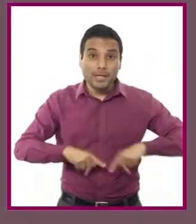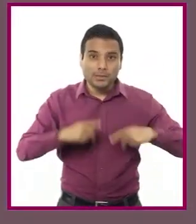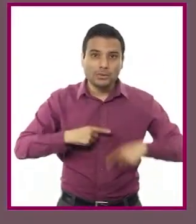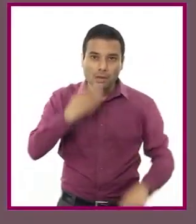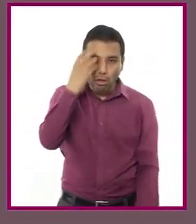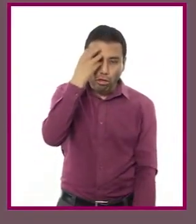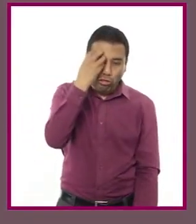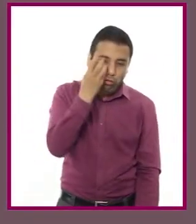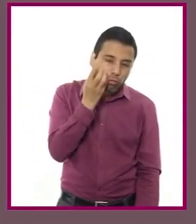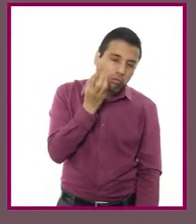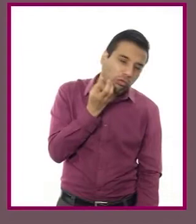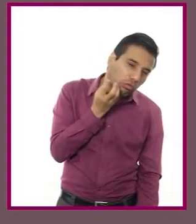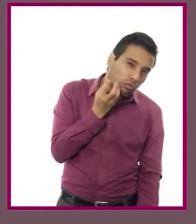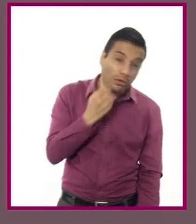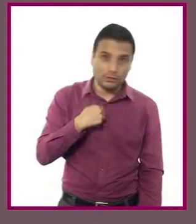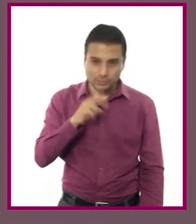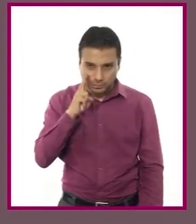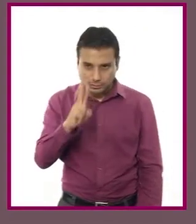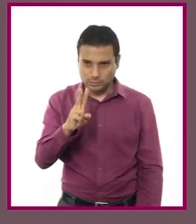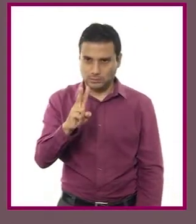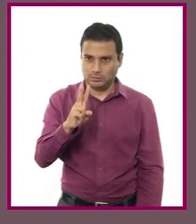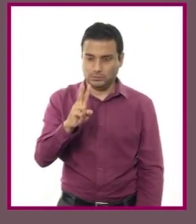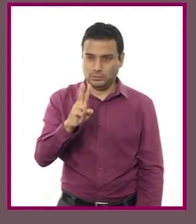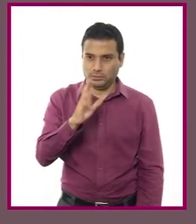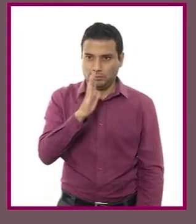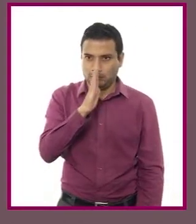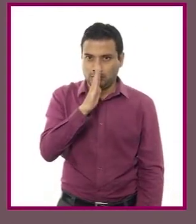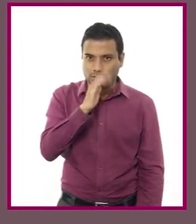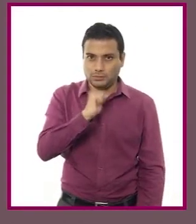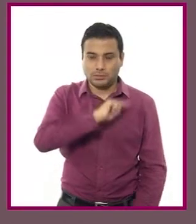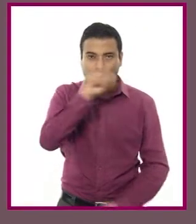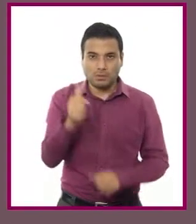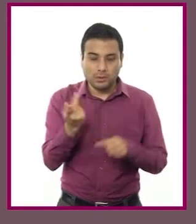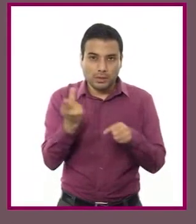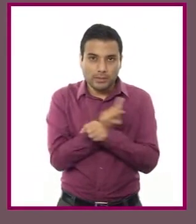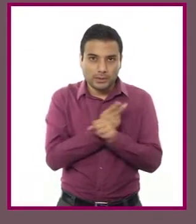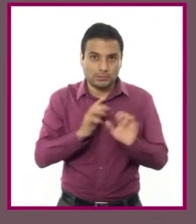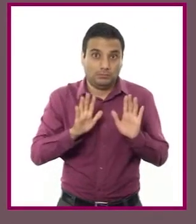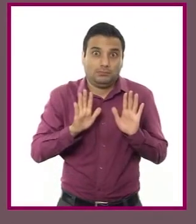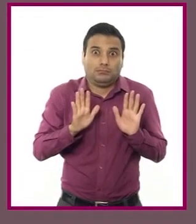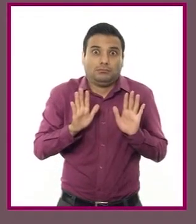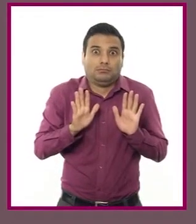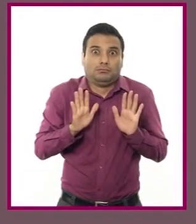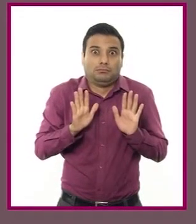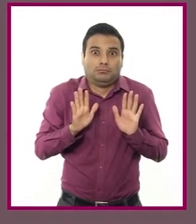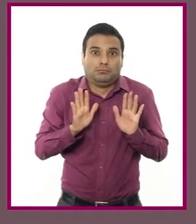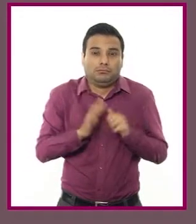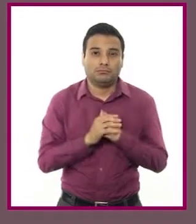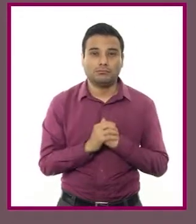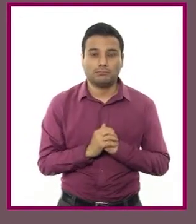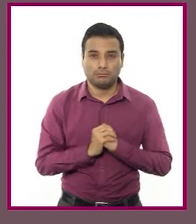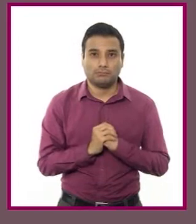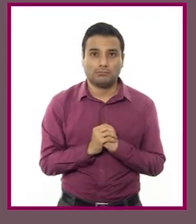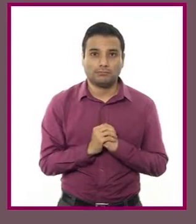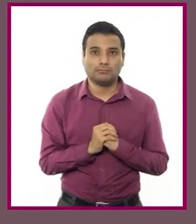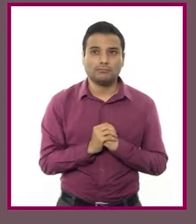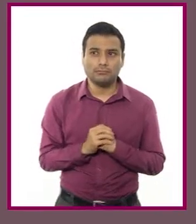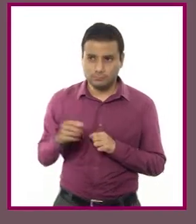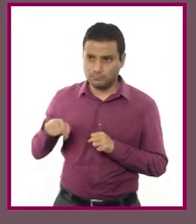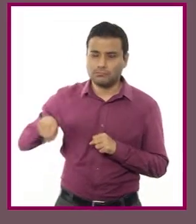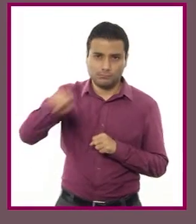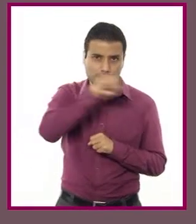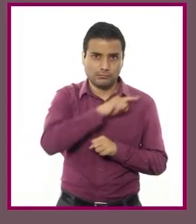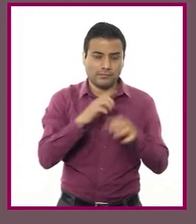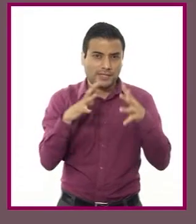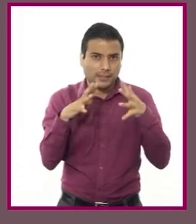aguantaba, aunque no sé lo que pasará con todos nosotros, con la generación que ha sobrevivido. Hemos sobrevivido a una